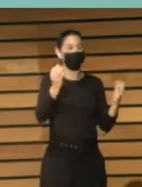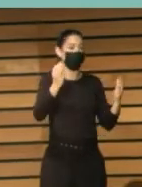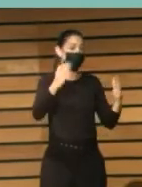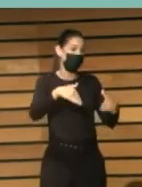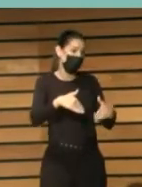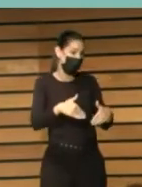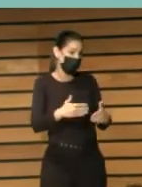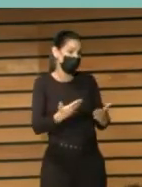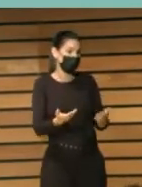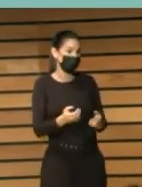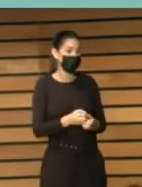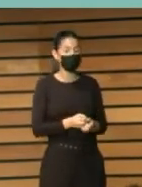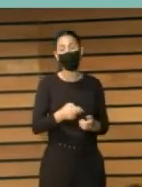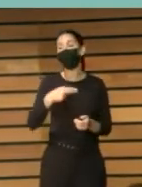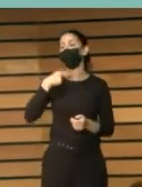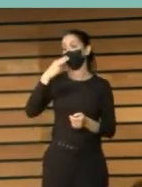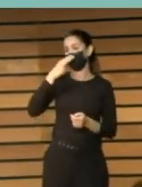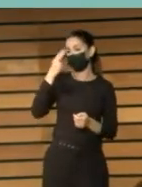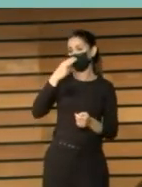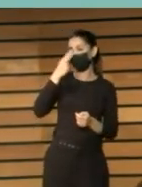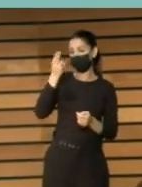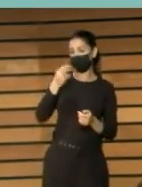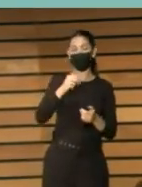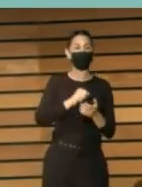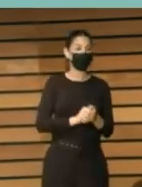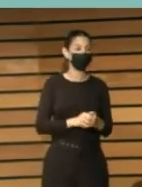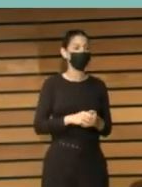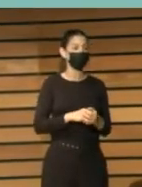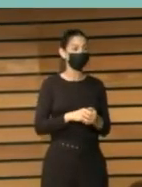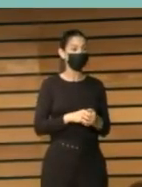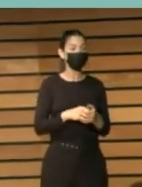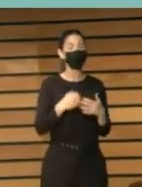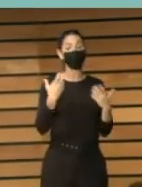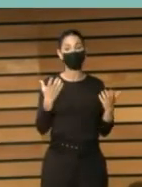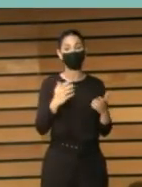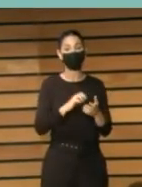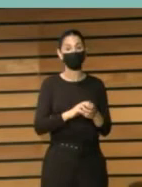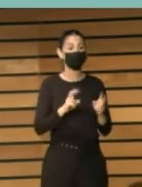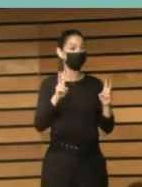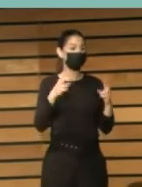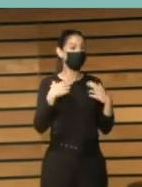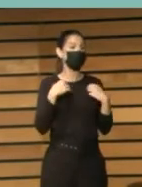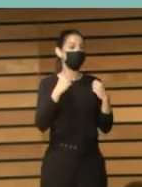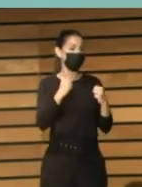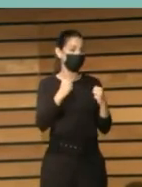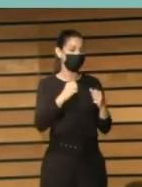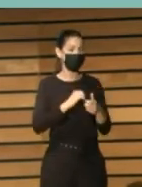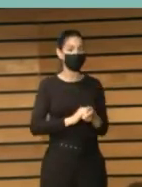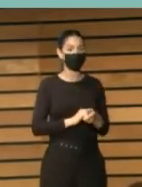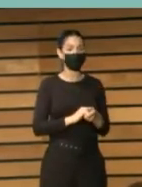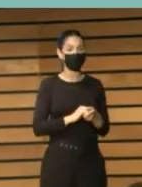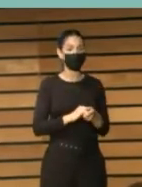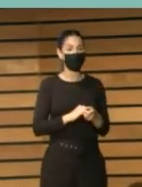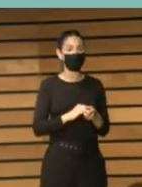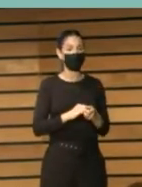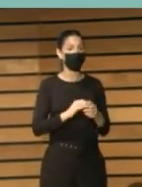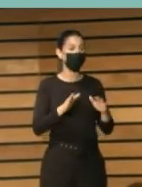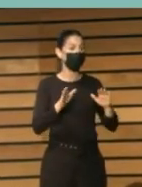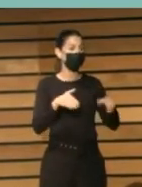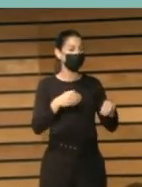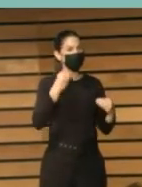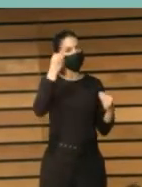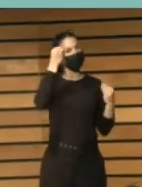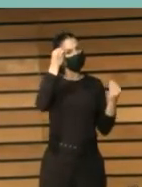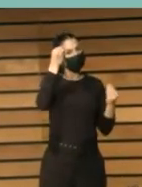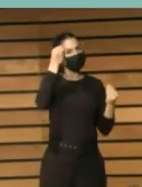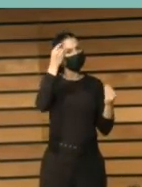Me parece muy interesante darles poder, ¿no? Empoderar a la ciudadanía, que es algo que nos vamos metiéndonos en nuestra cabeza, en